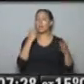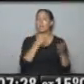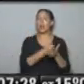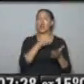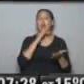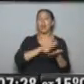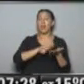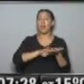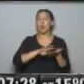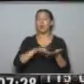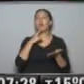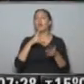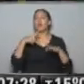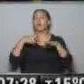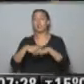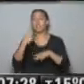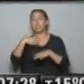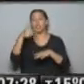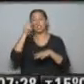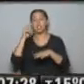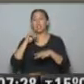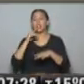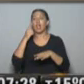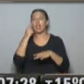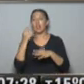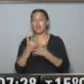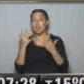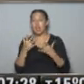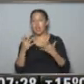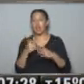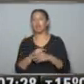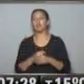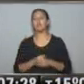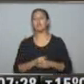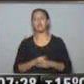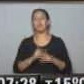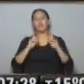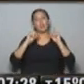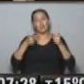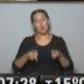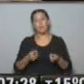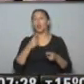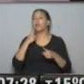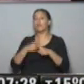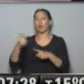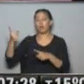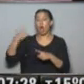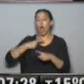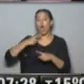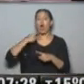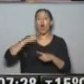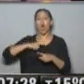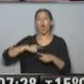impositivas. Se va a prorrogar por 180 días el vencimiento de la cuota de mayo, como así también, y también por indicación del gobernador, se va